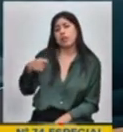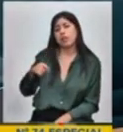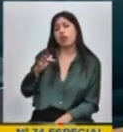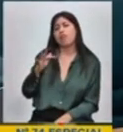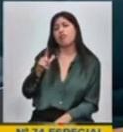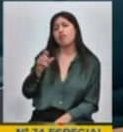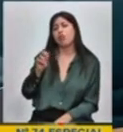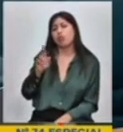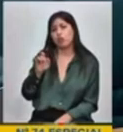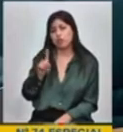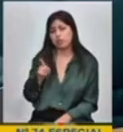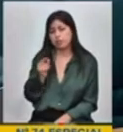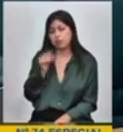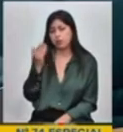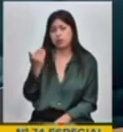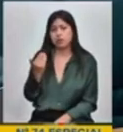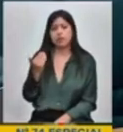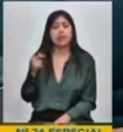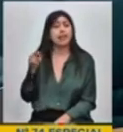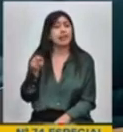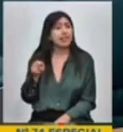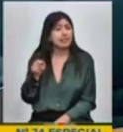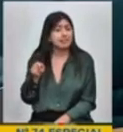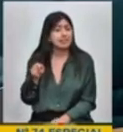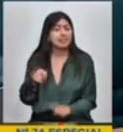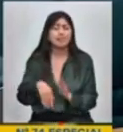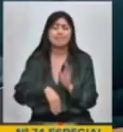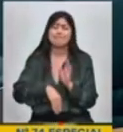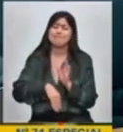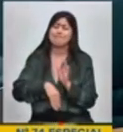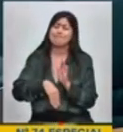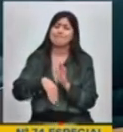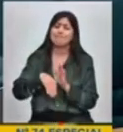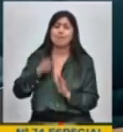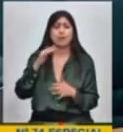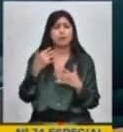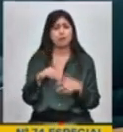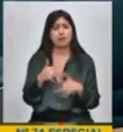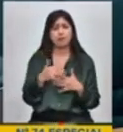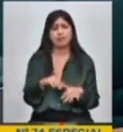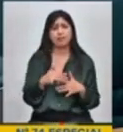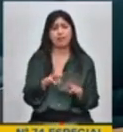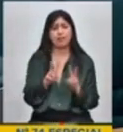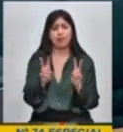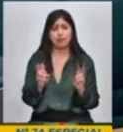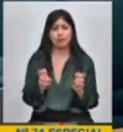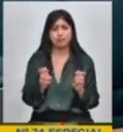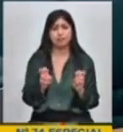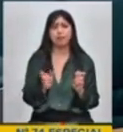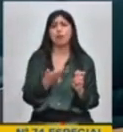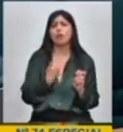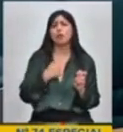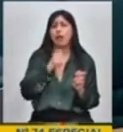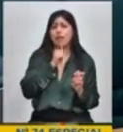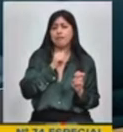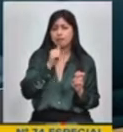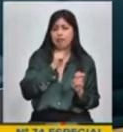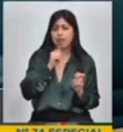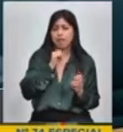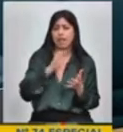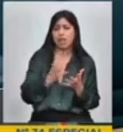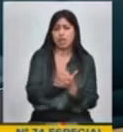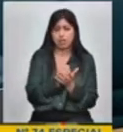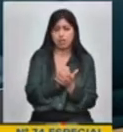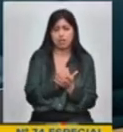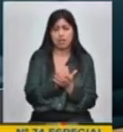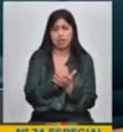hace unos minutos, es por lejos quizás el tema más trascendental. Si no logramos que quienes tienen